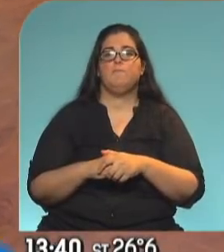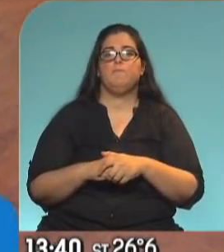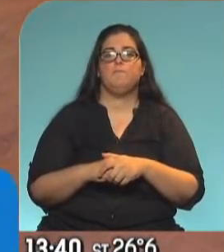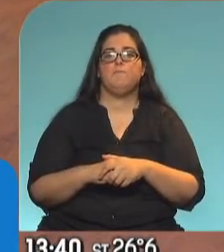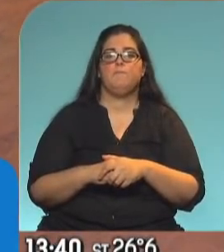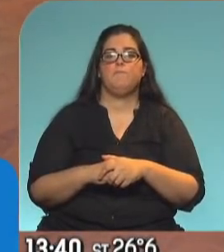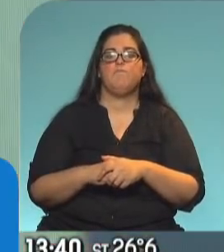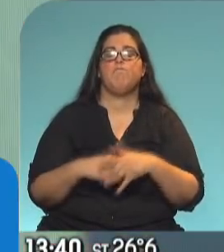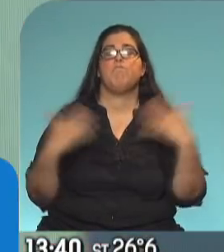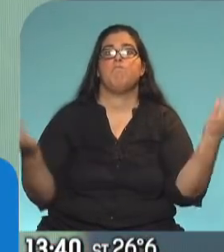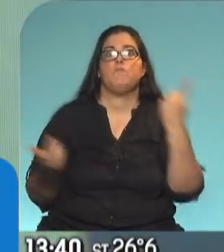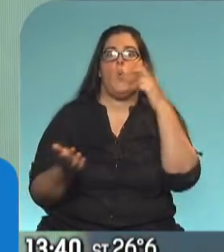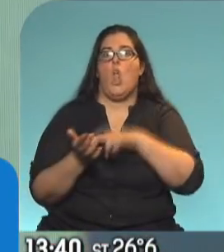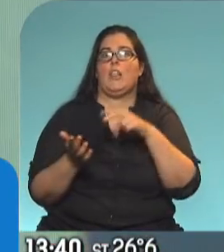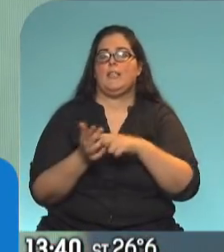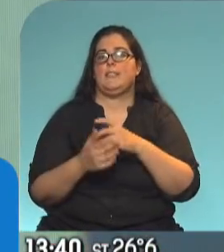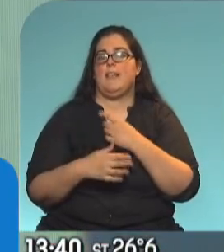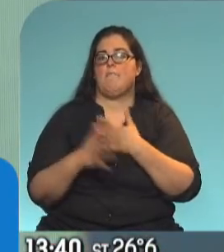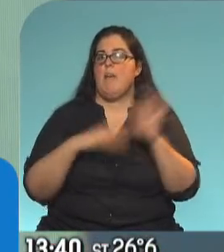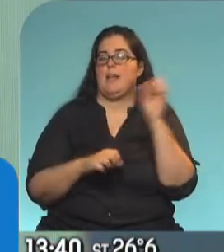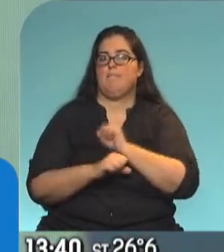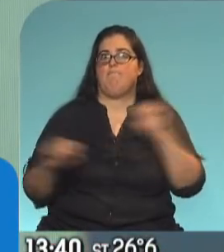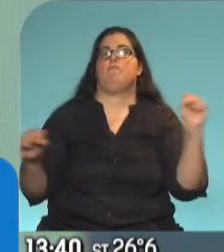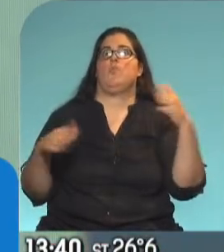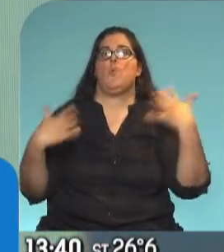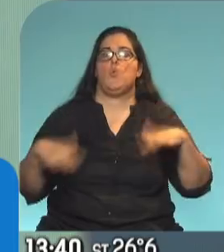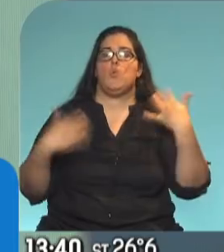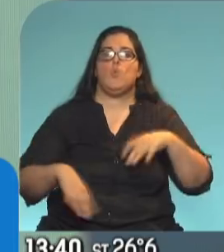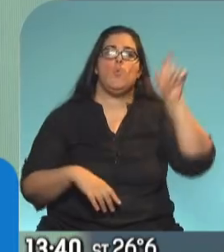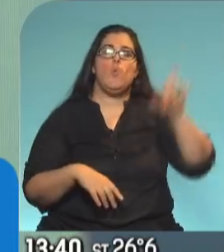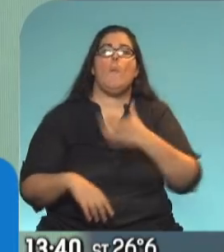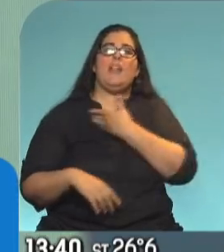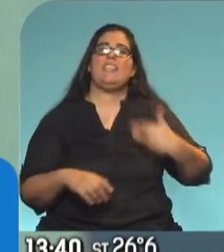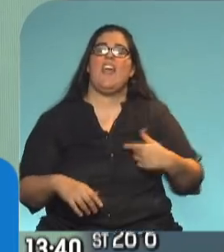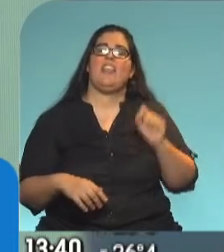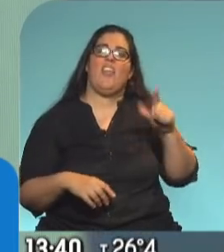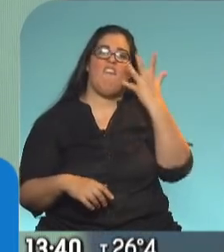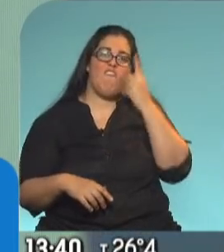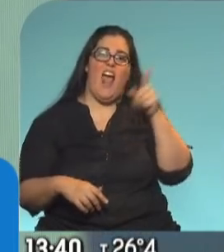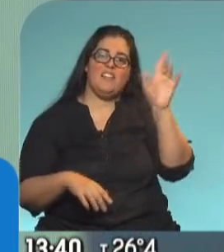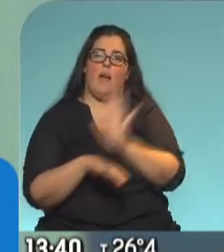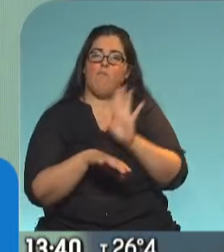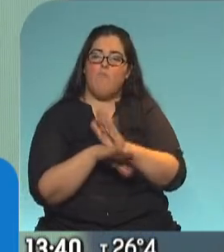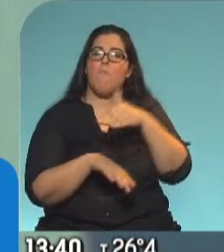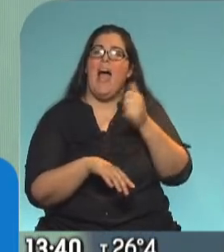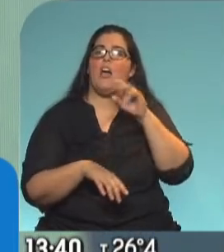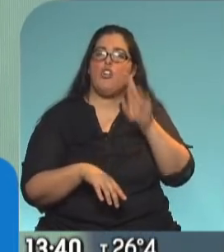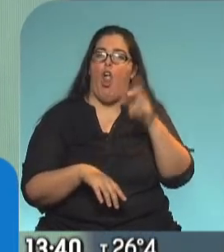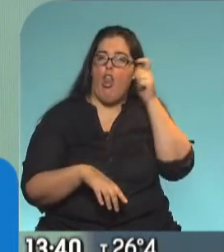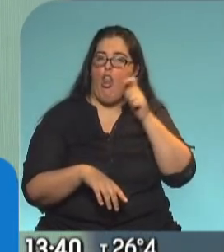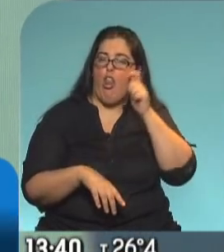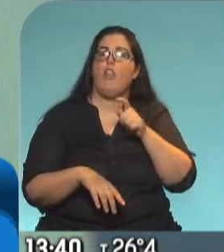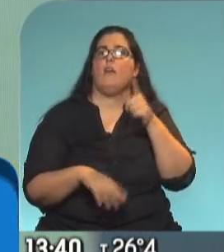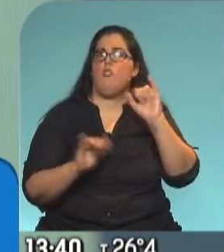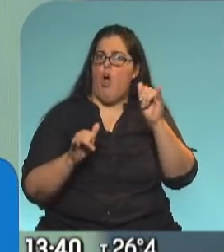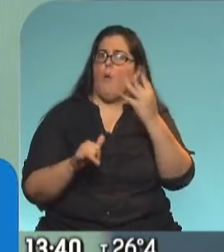Y una de las noticias más choqueantes de la semana fue la confirmación de que el presidente francés Emmanuel Macron está contagiado de coronavirus. Macron es joven, tiene